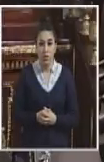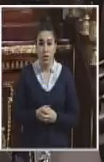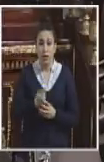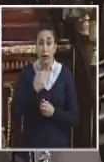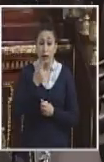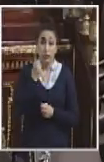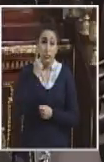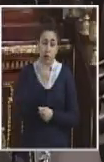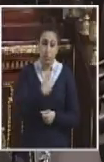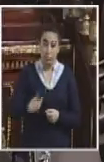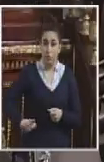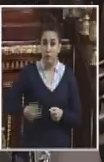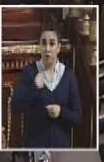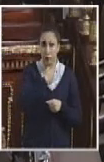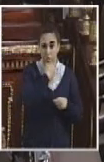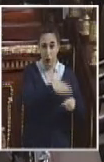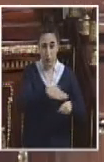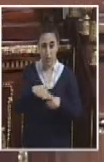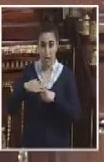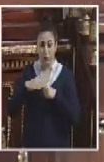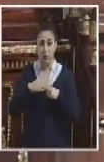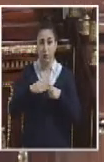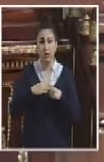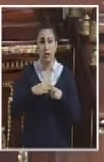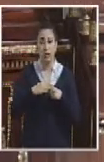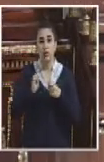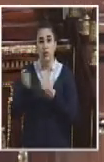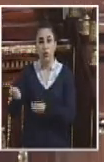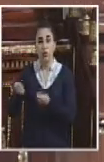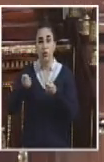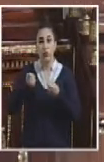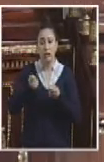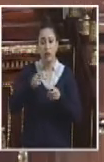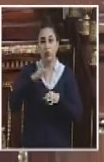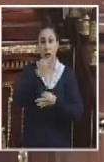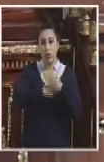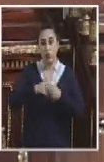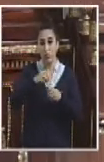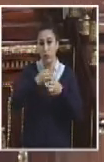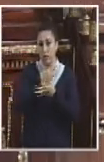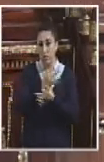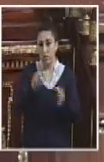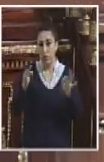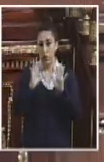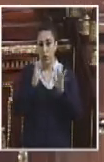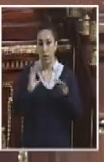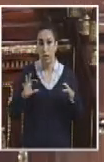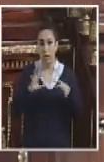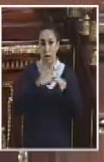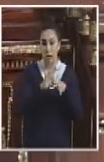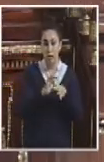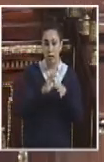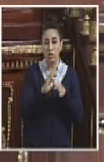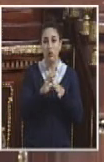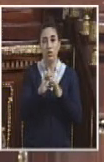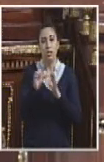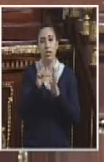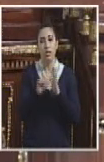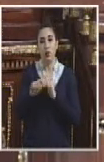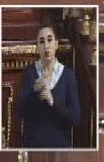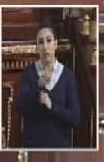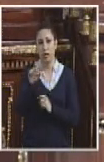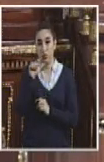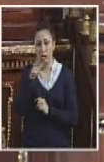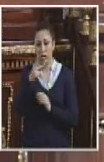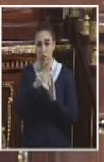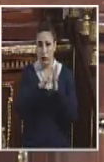Diputada presidente, esta Secretaría le informa que ha sido publicada en la Gaceta de conformidad con lo dispuesto en el artículo 117